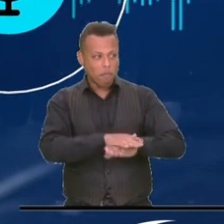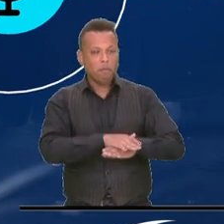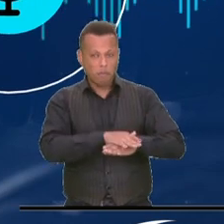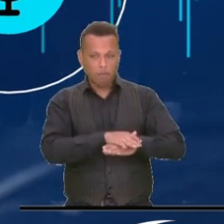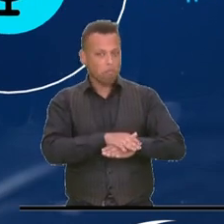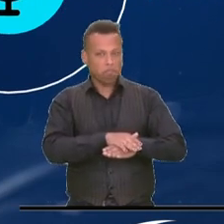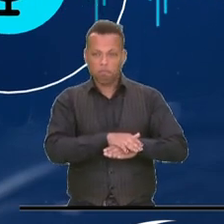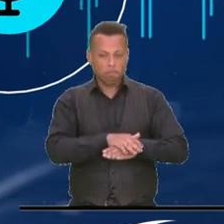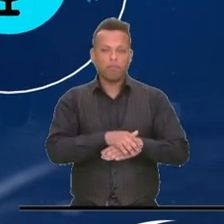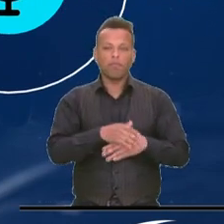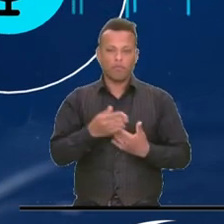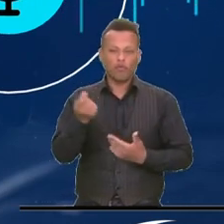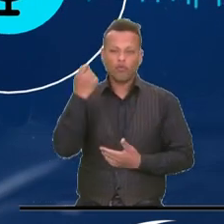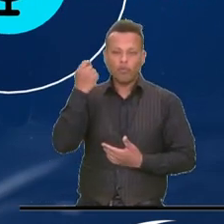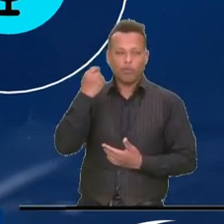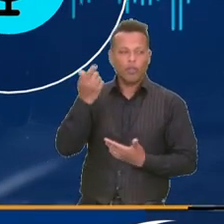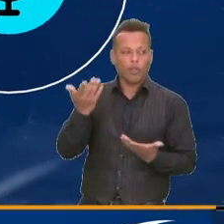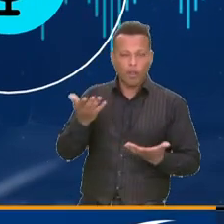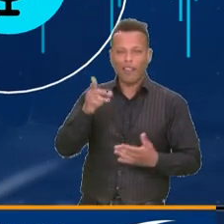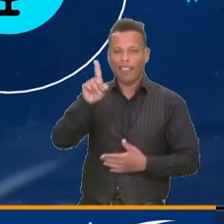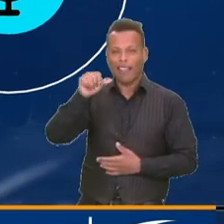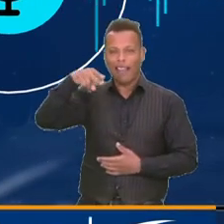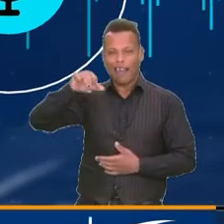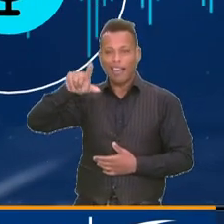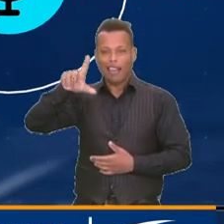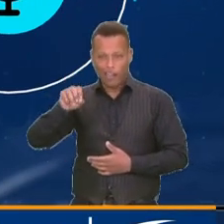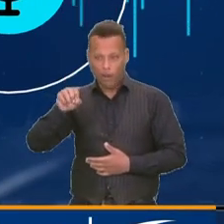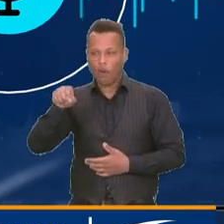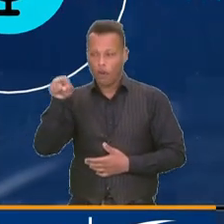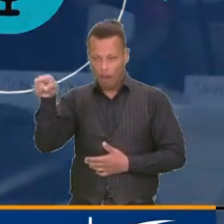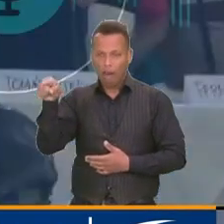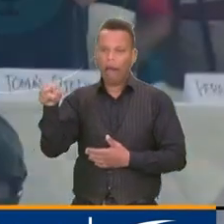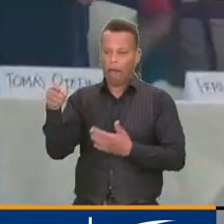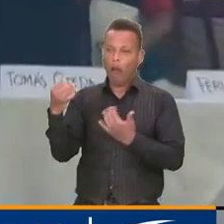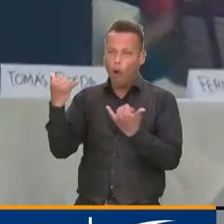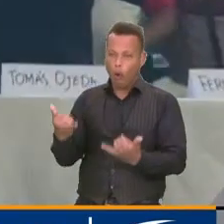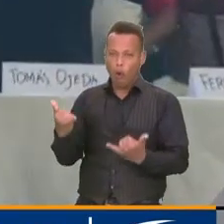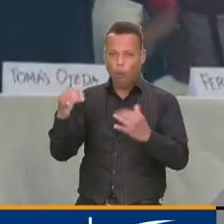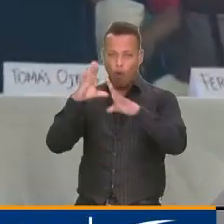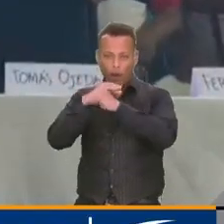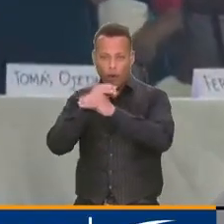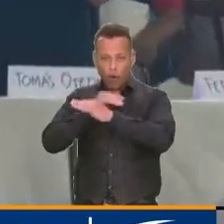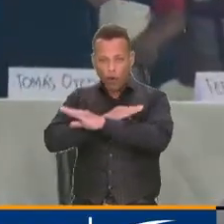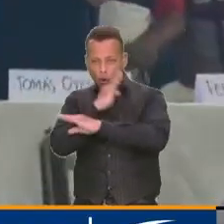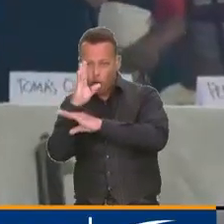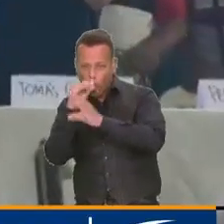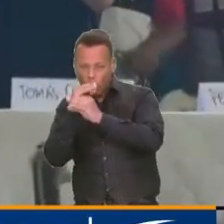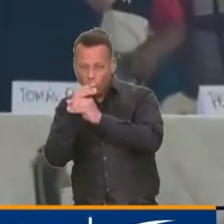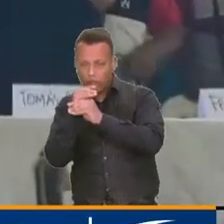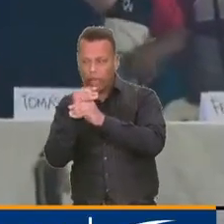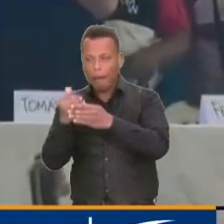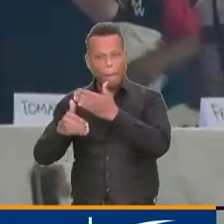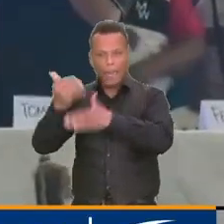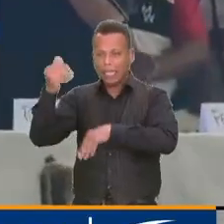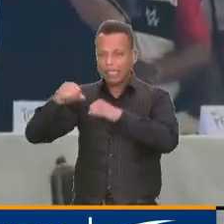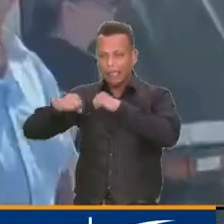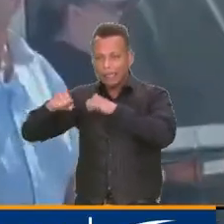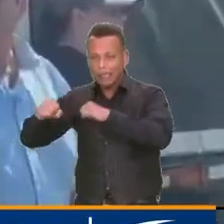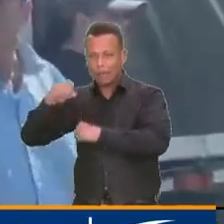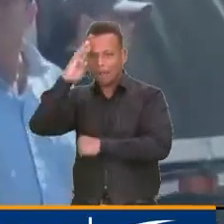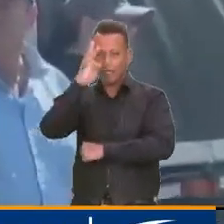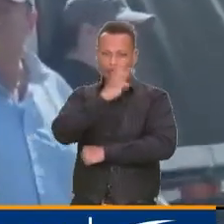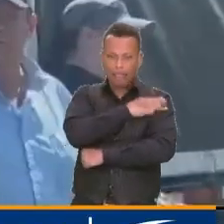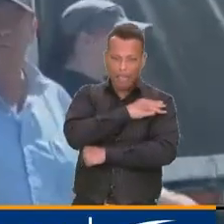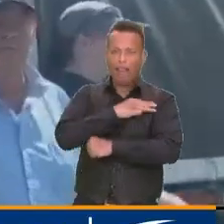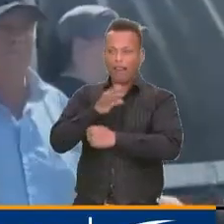alto comisionado para la paz, Danilo Rueda, a anunciar que a partir de esta medianoche arranca el cese de operaciones militares en contra de